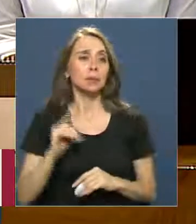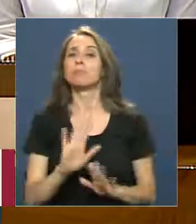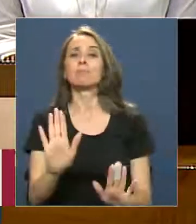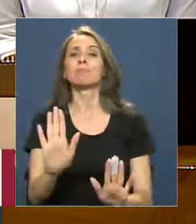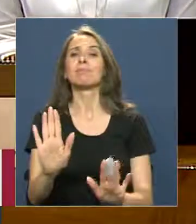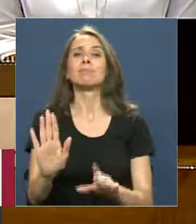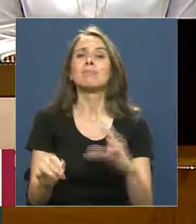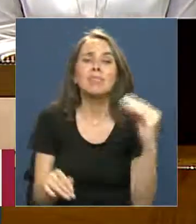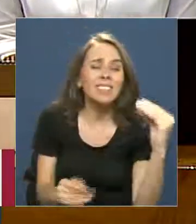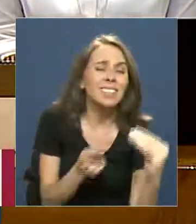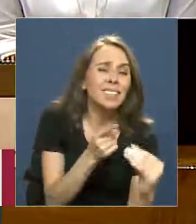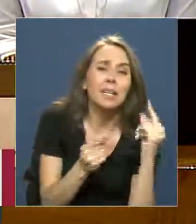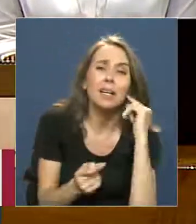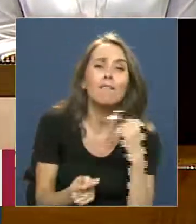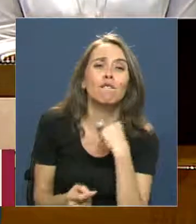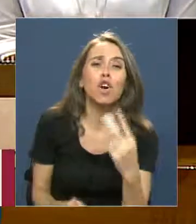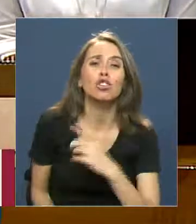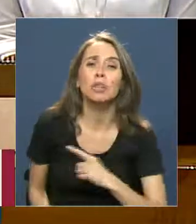Tiempo de...